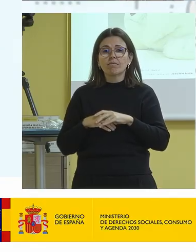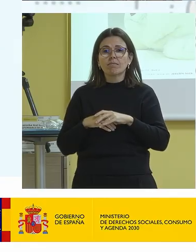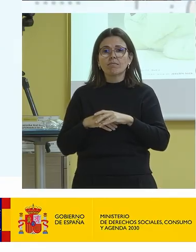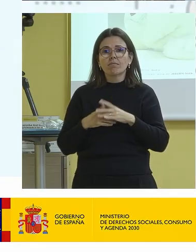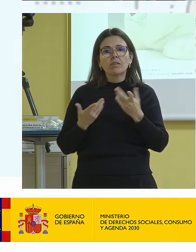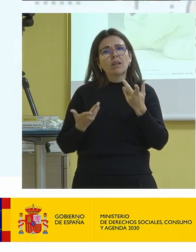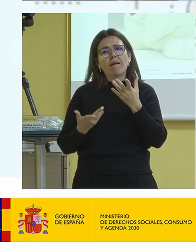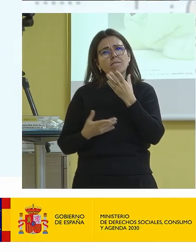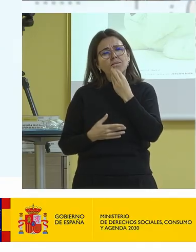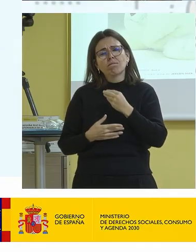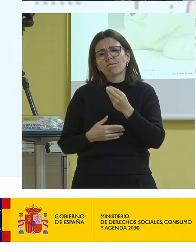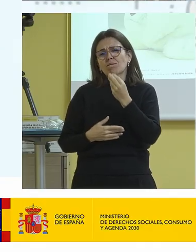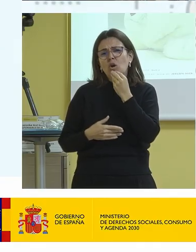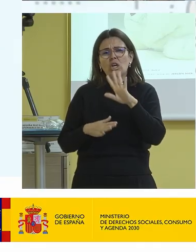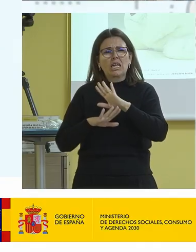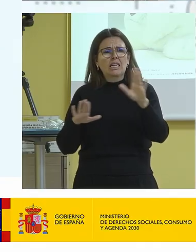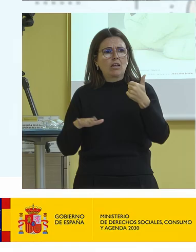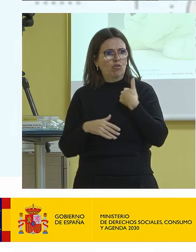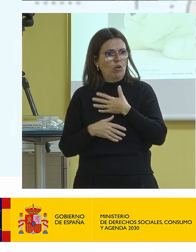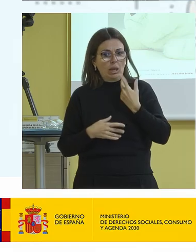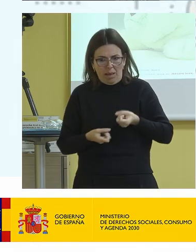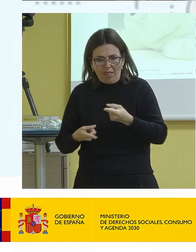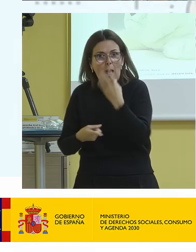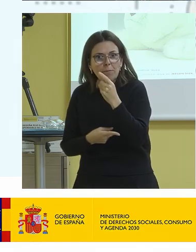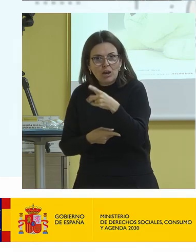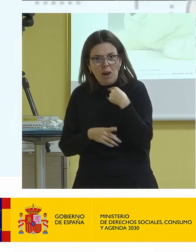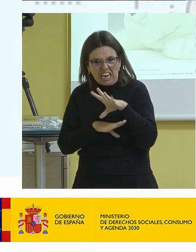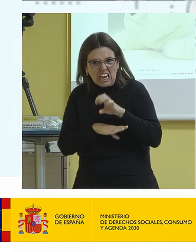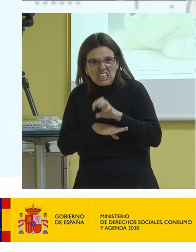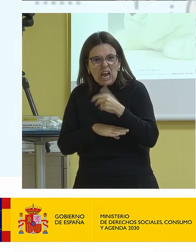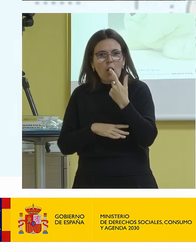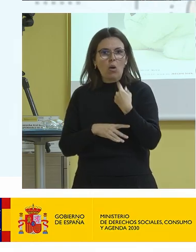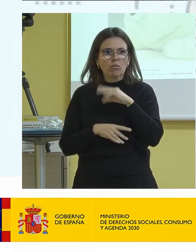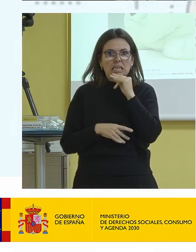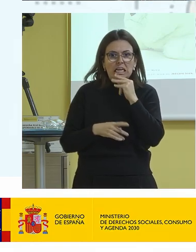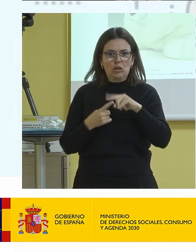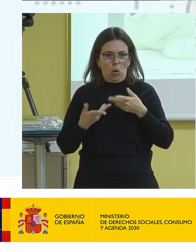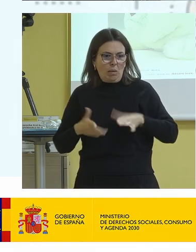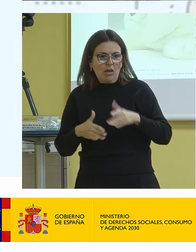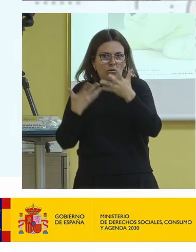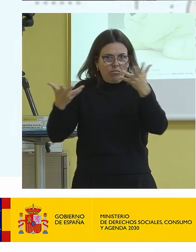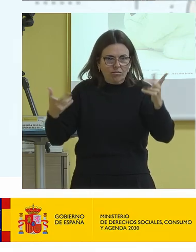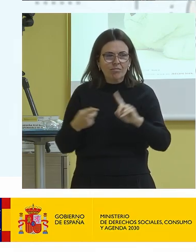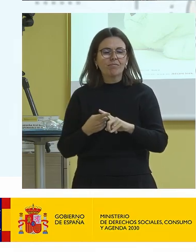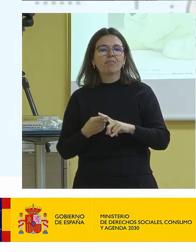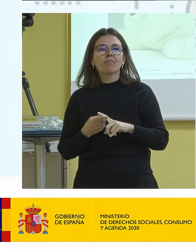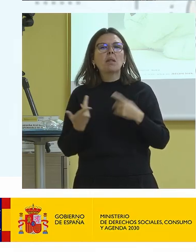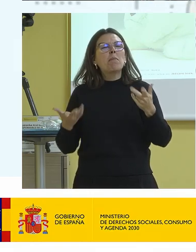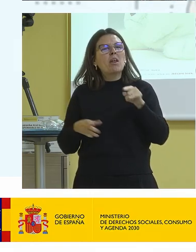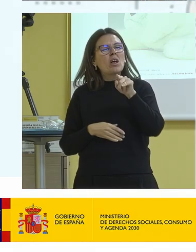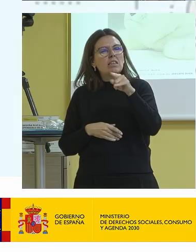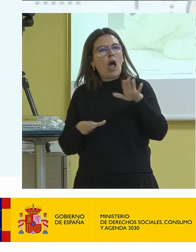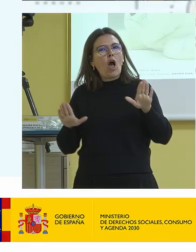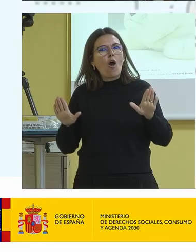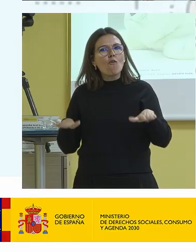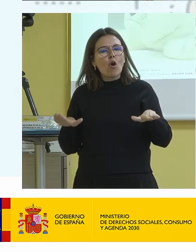hombre, es adorable. Yo quiero una foca de estas, pero para darse a lo mejor a mi perrillo, para que muerda algo, o a mi nieto, o lo que es a mi hijo, o lo que sea. Pero claro, como tal, esta